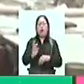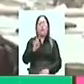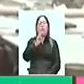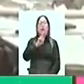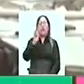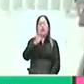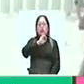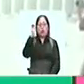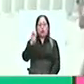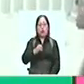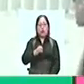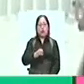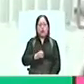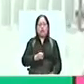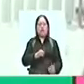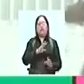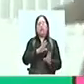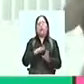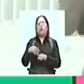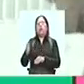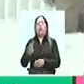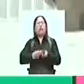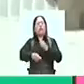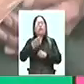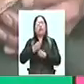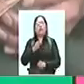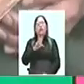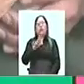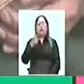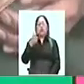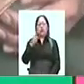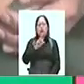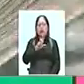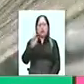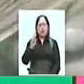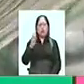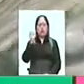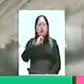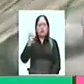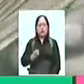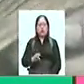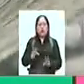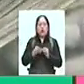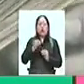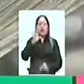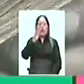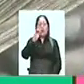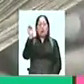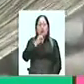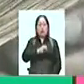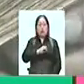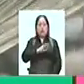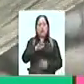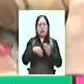27%, las importaciones cayeron 31%. Cuando hablamos de importaciones no debemos asustarnos, 70% de estas